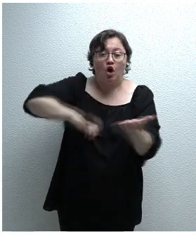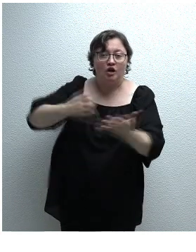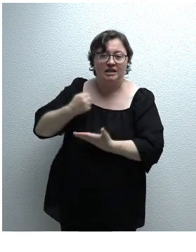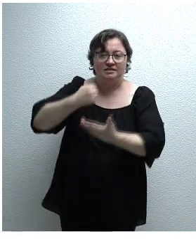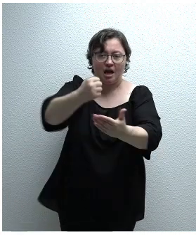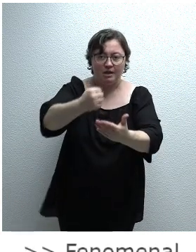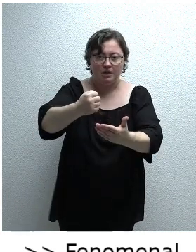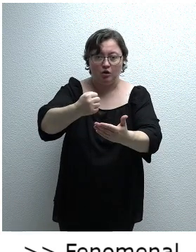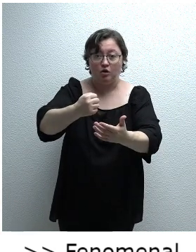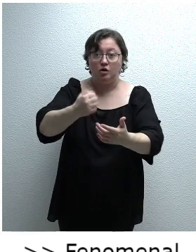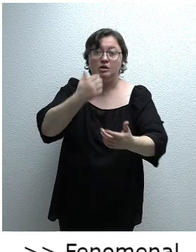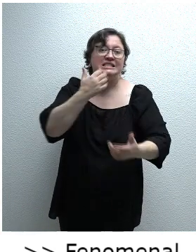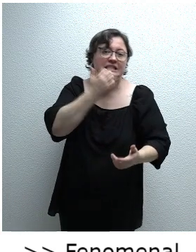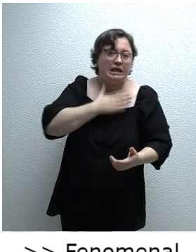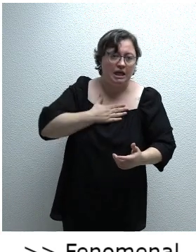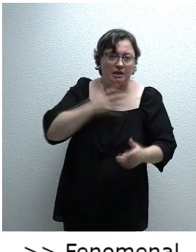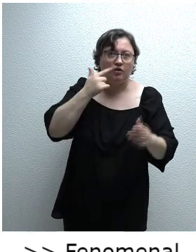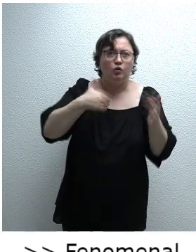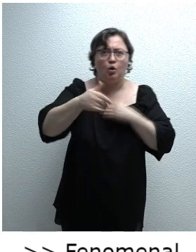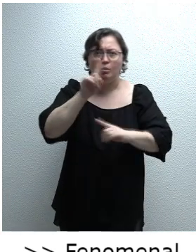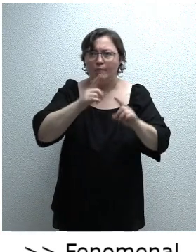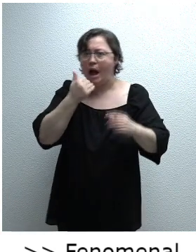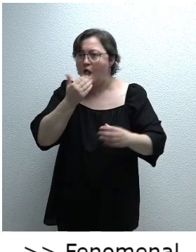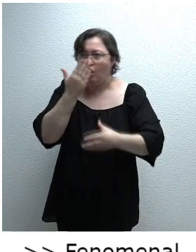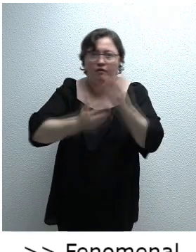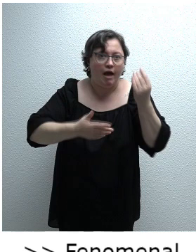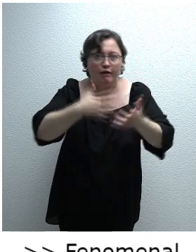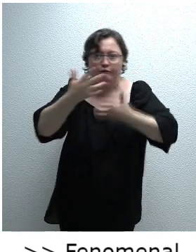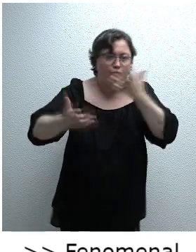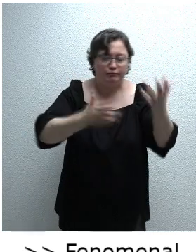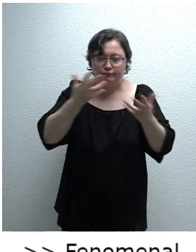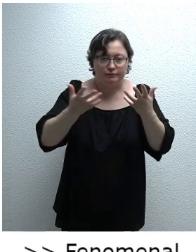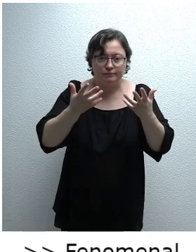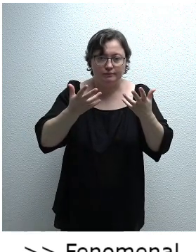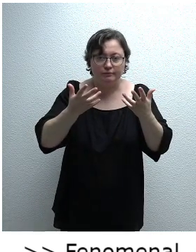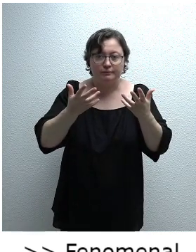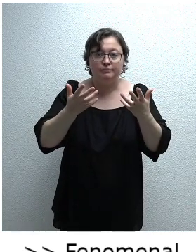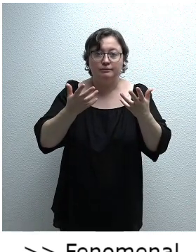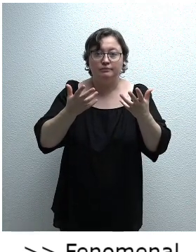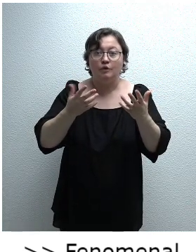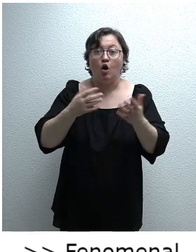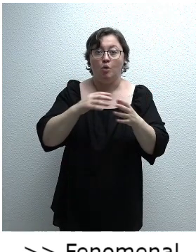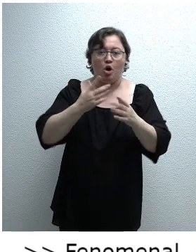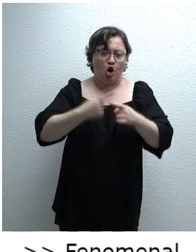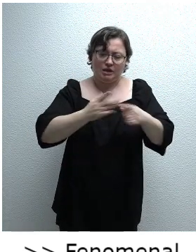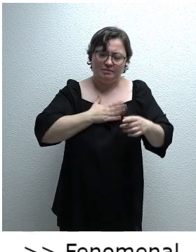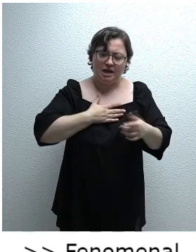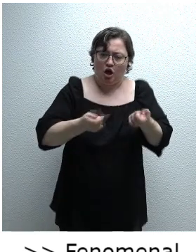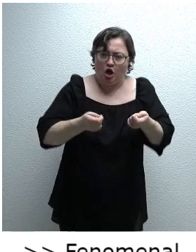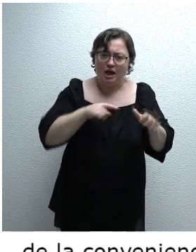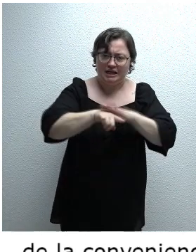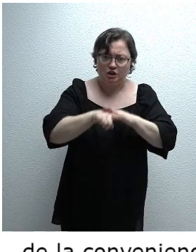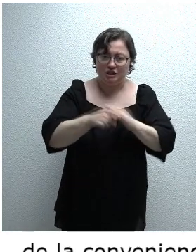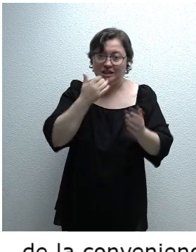testamento si quieres evitar complicaciones en relación con tu patrimonio cuando